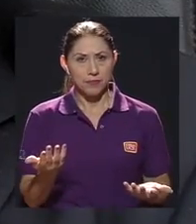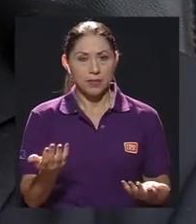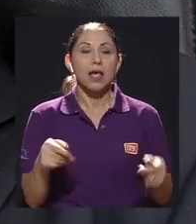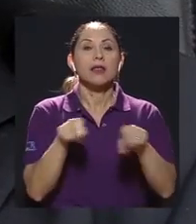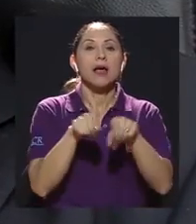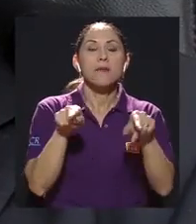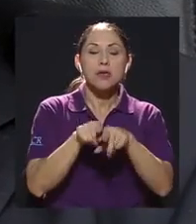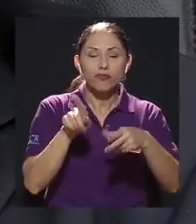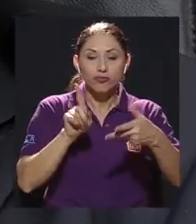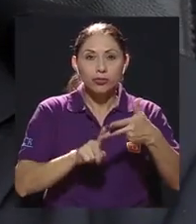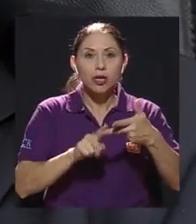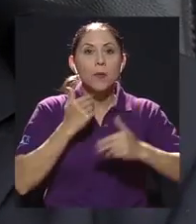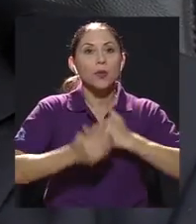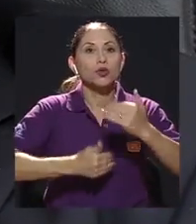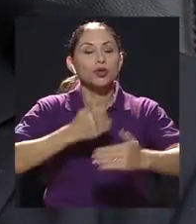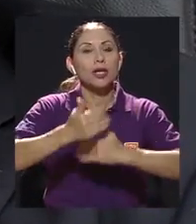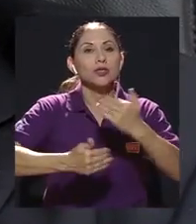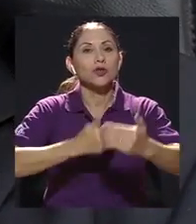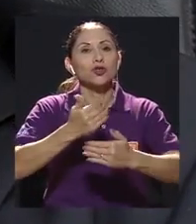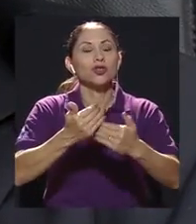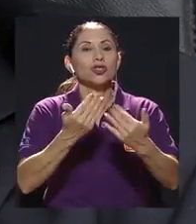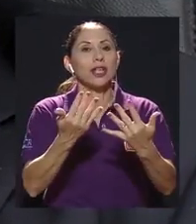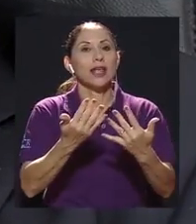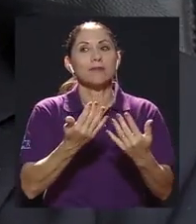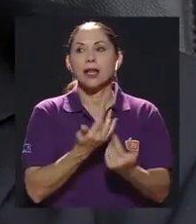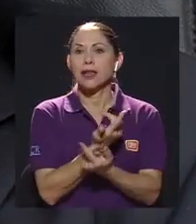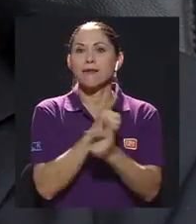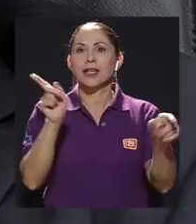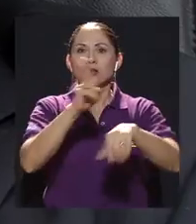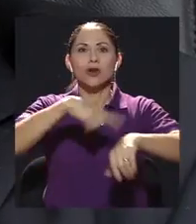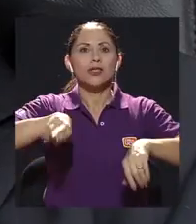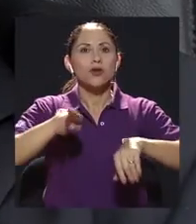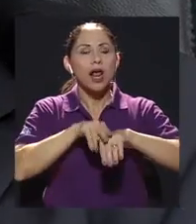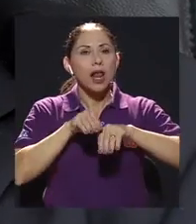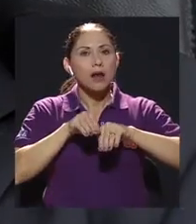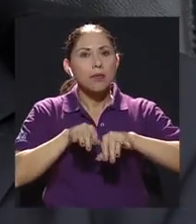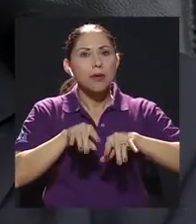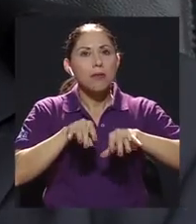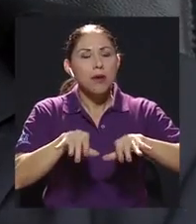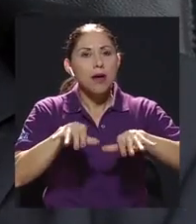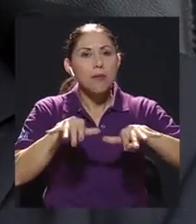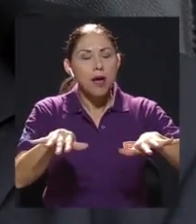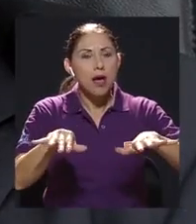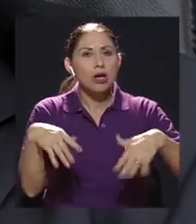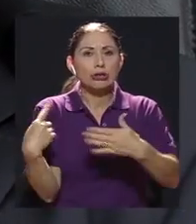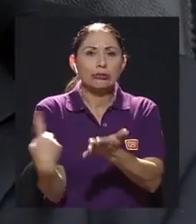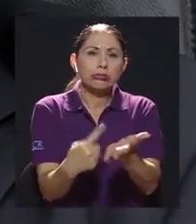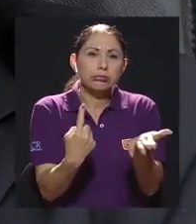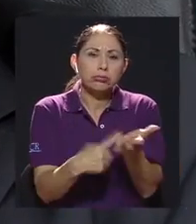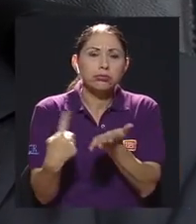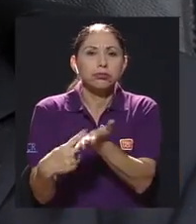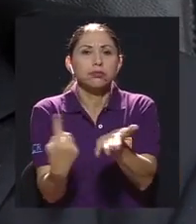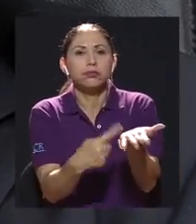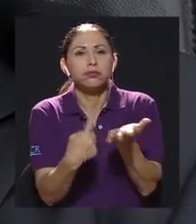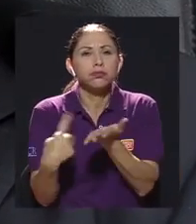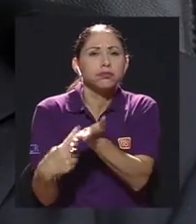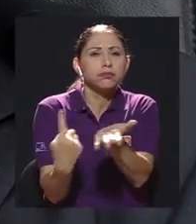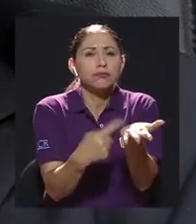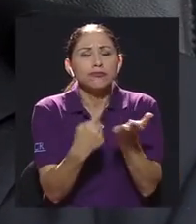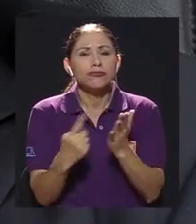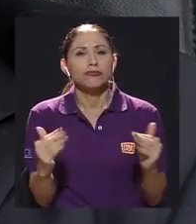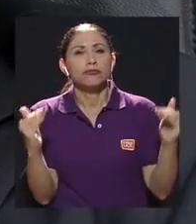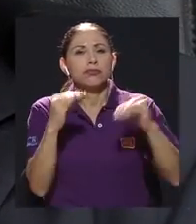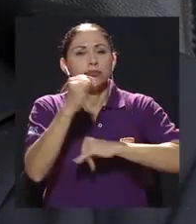están los procesos de liberación nacional en auge, hay un enorme e intenso debate internacional